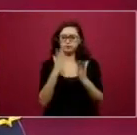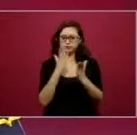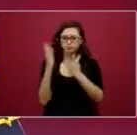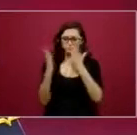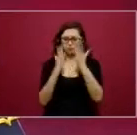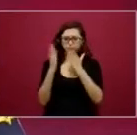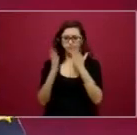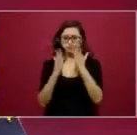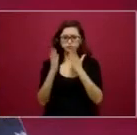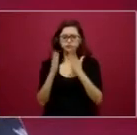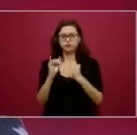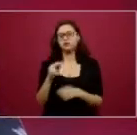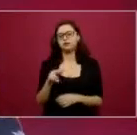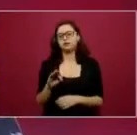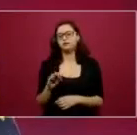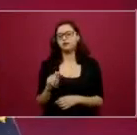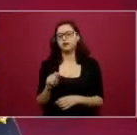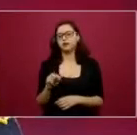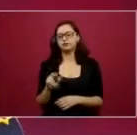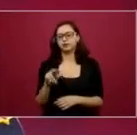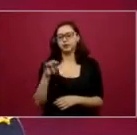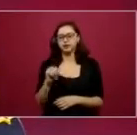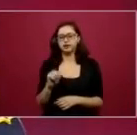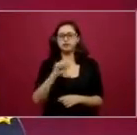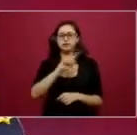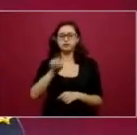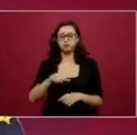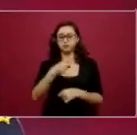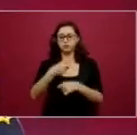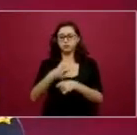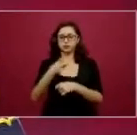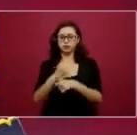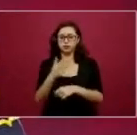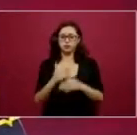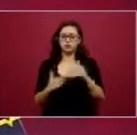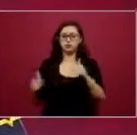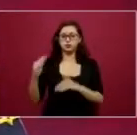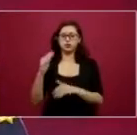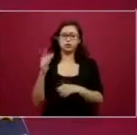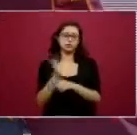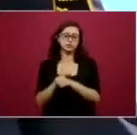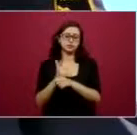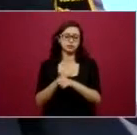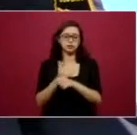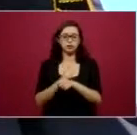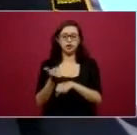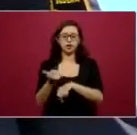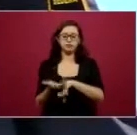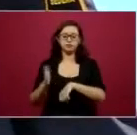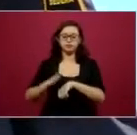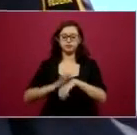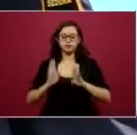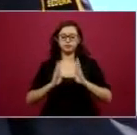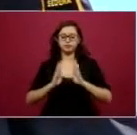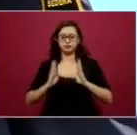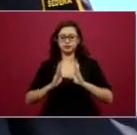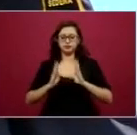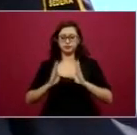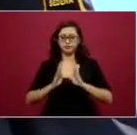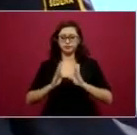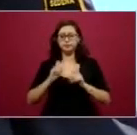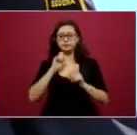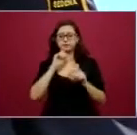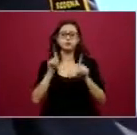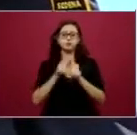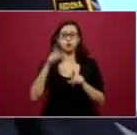Coordinación Operativa Interinstitucional, órgano que tendrá la responsabilidad constitucional de asesorar al nuevo Cuerpo de Seguridad Pública en